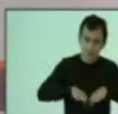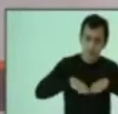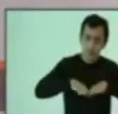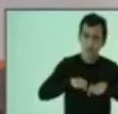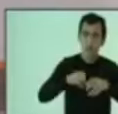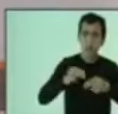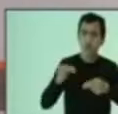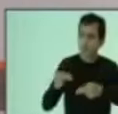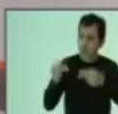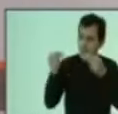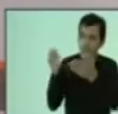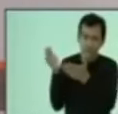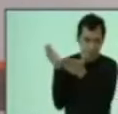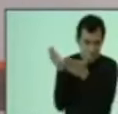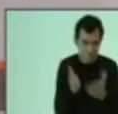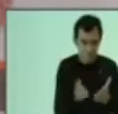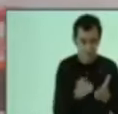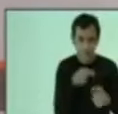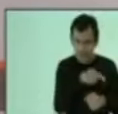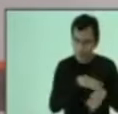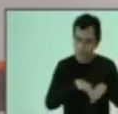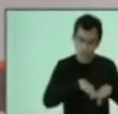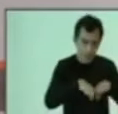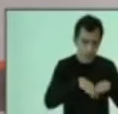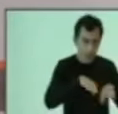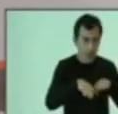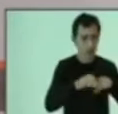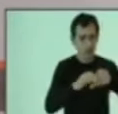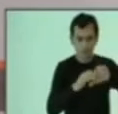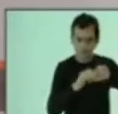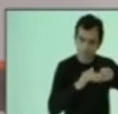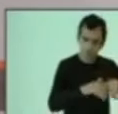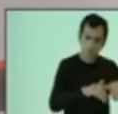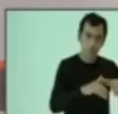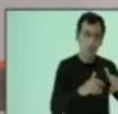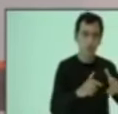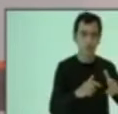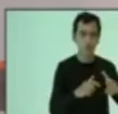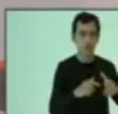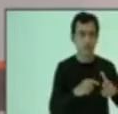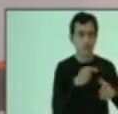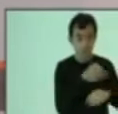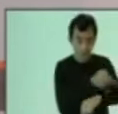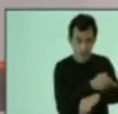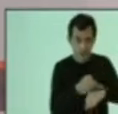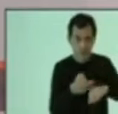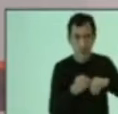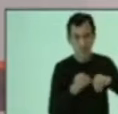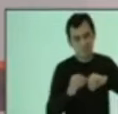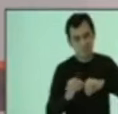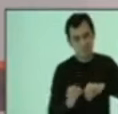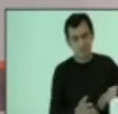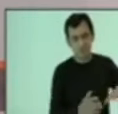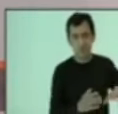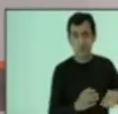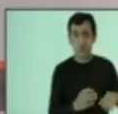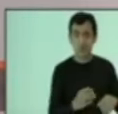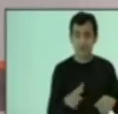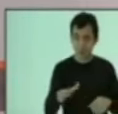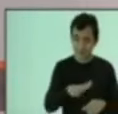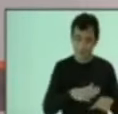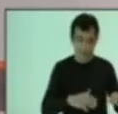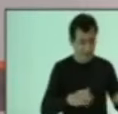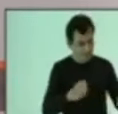estas personas no tengan que emigrar y dejen a sus familias solas. La violencia social y la violencia